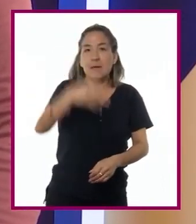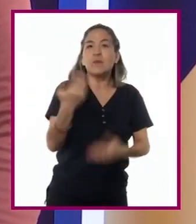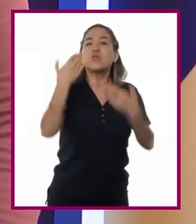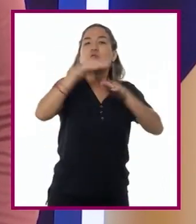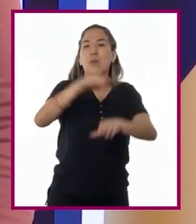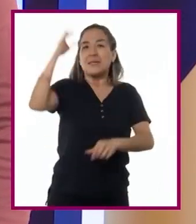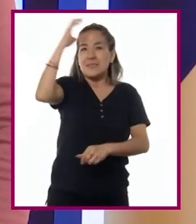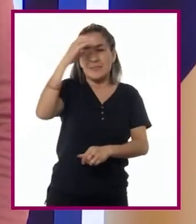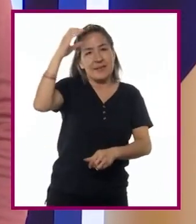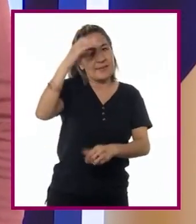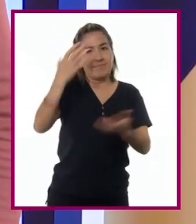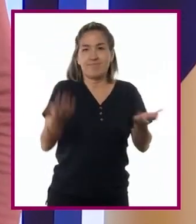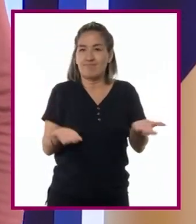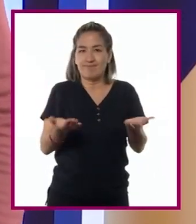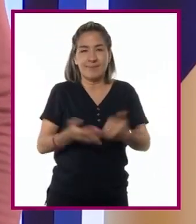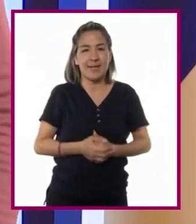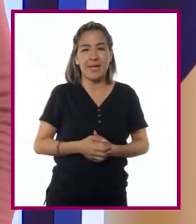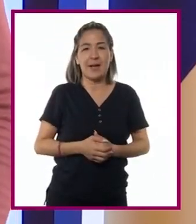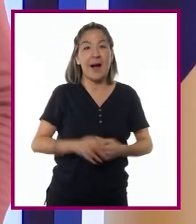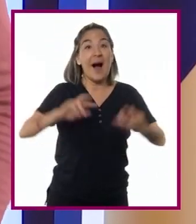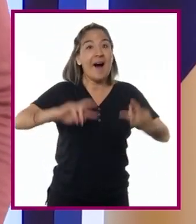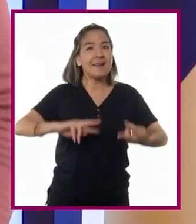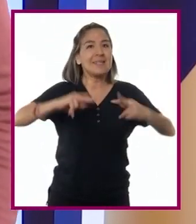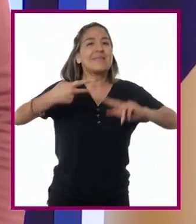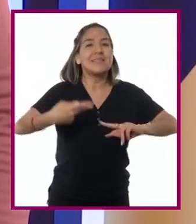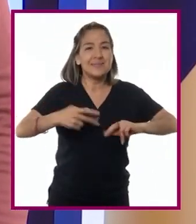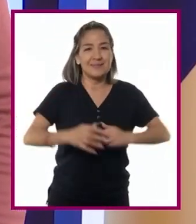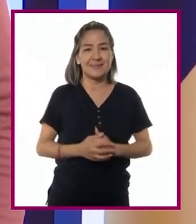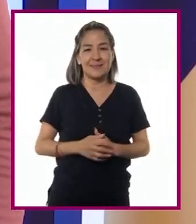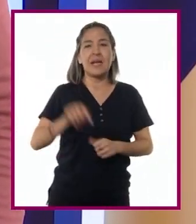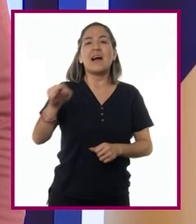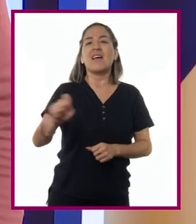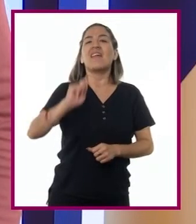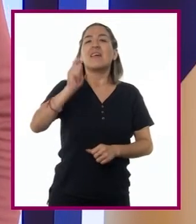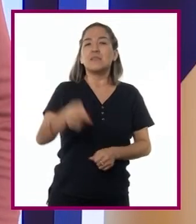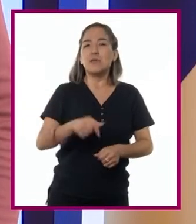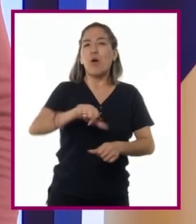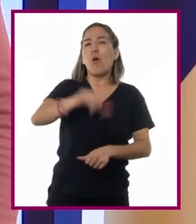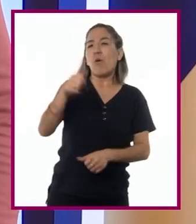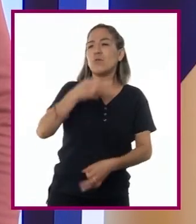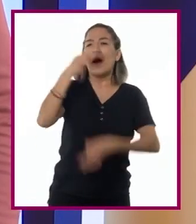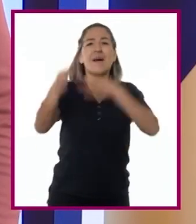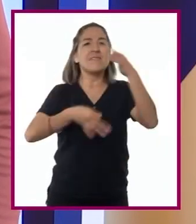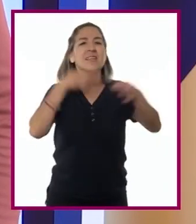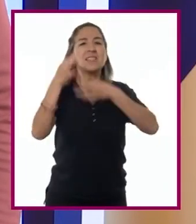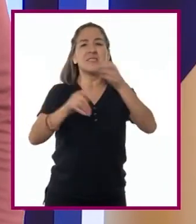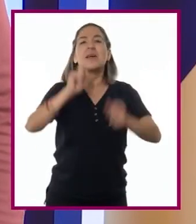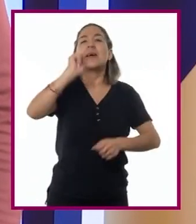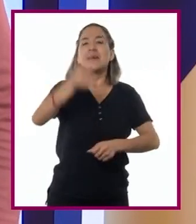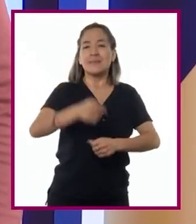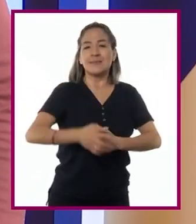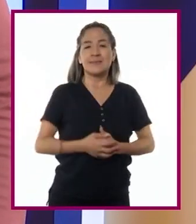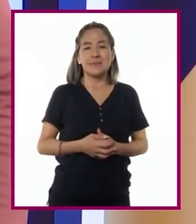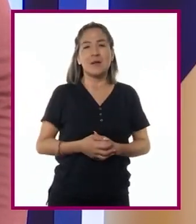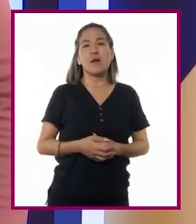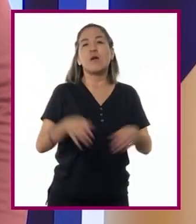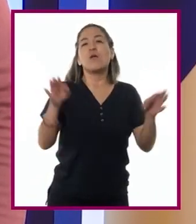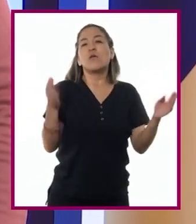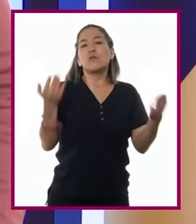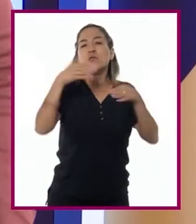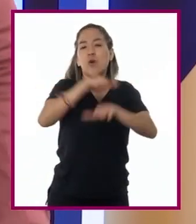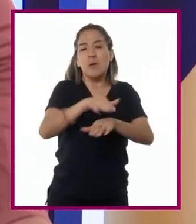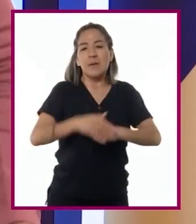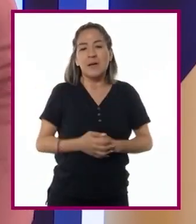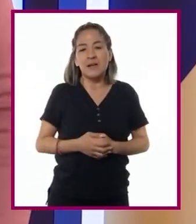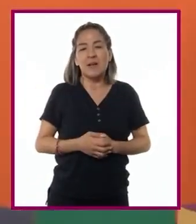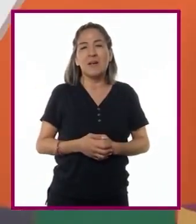científico. Por el contrario, son frecuentes en otro tipo de publicaciones, entre ellas de divulgación